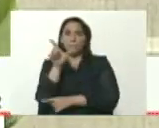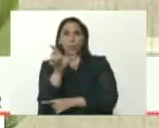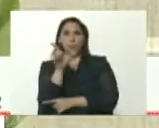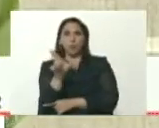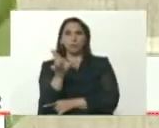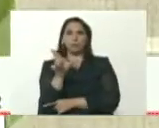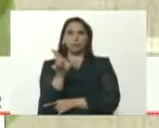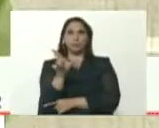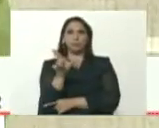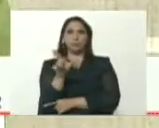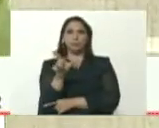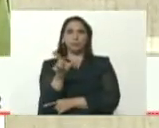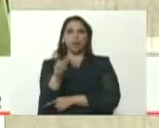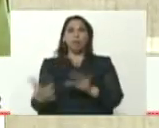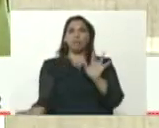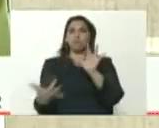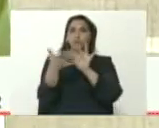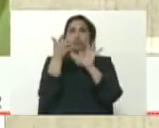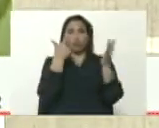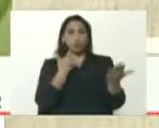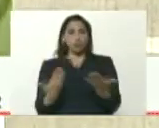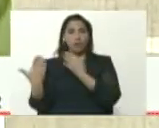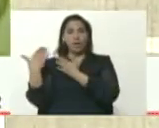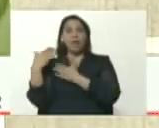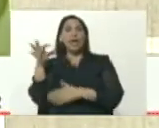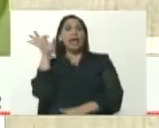Socialista Unido de Venezuela. Vamos a darle un pase a Erika Faría,